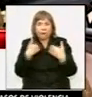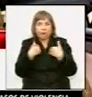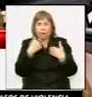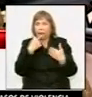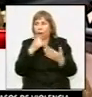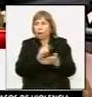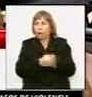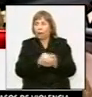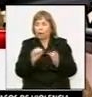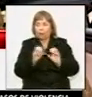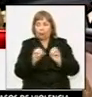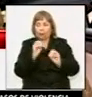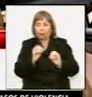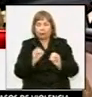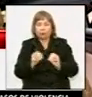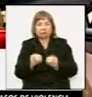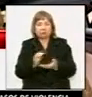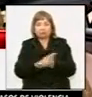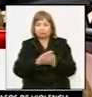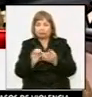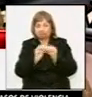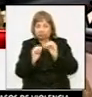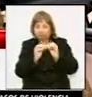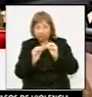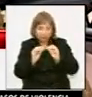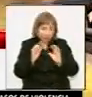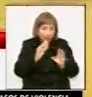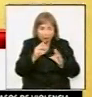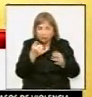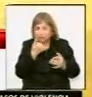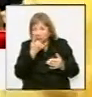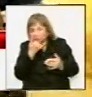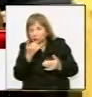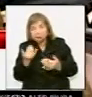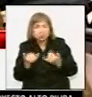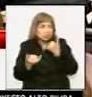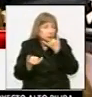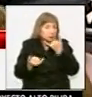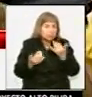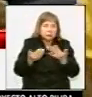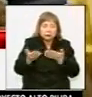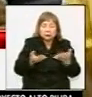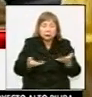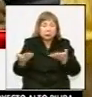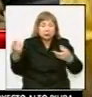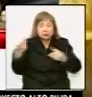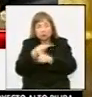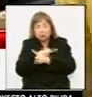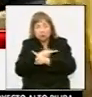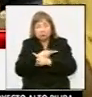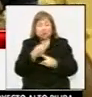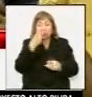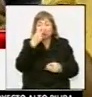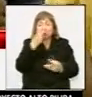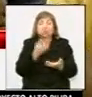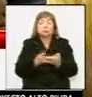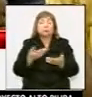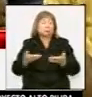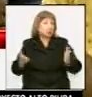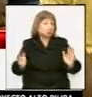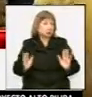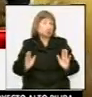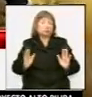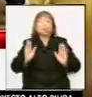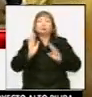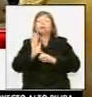para absolver justamente algunas propuestas o algunas contradicciones que se tenga. Luego tienen